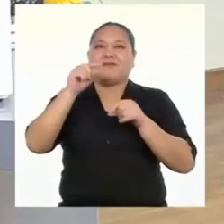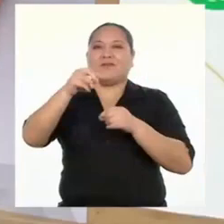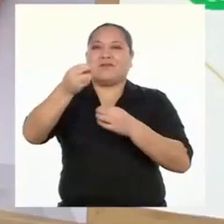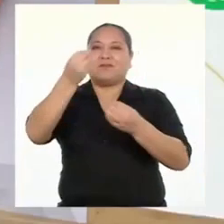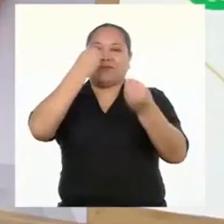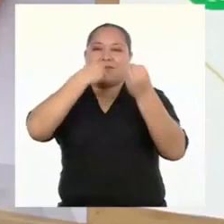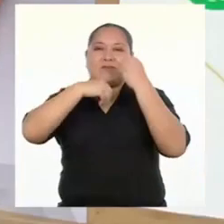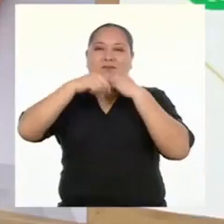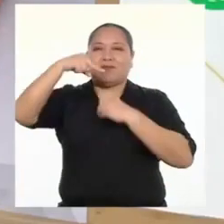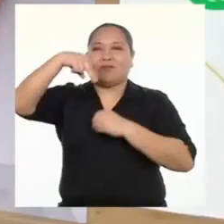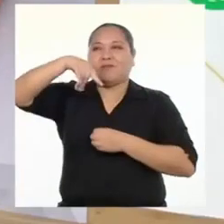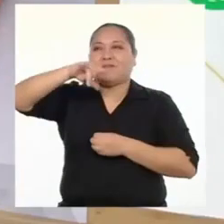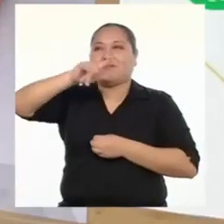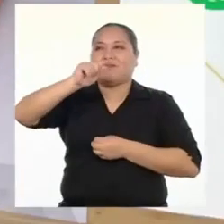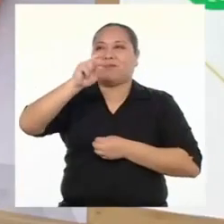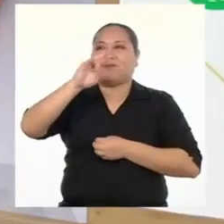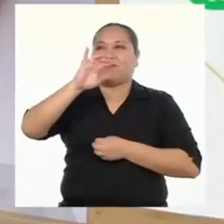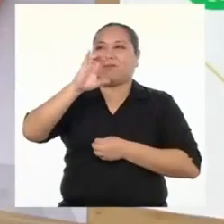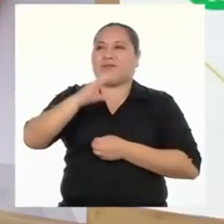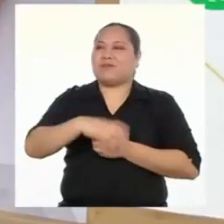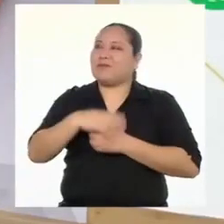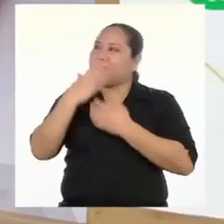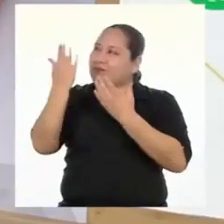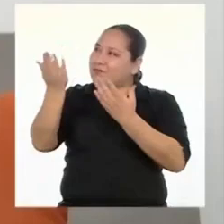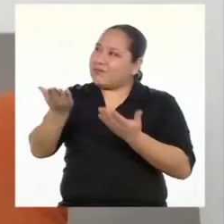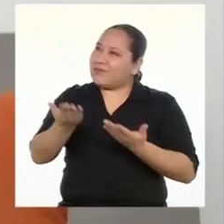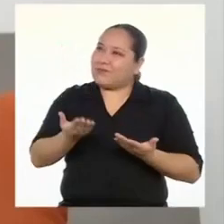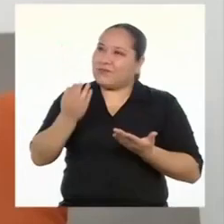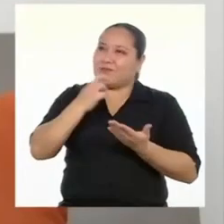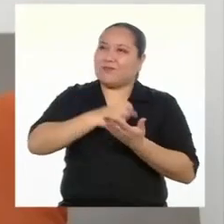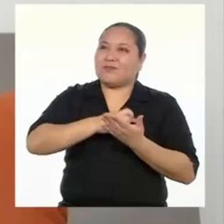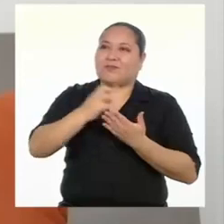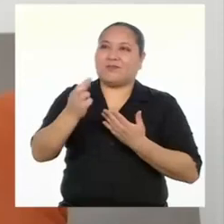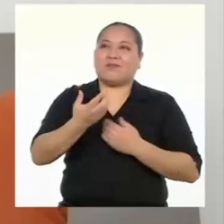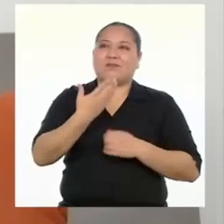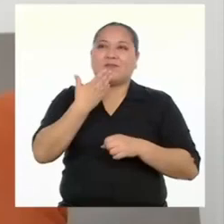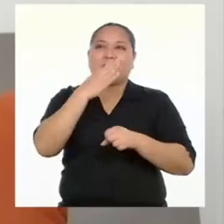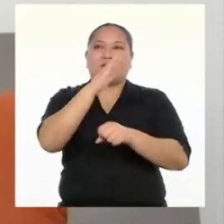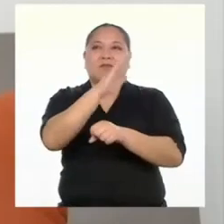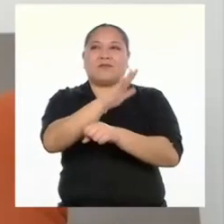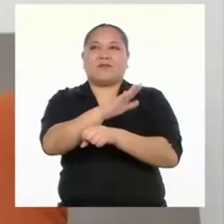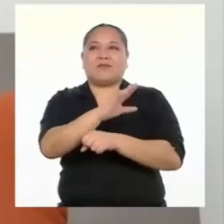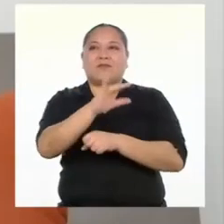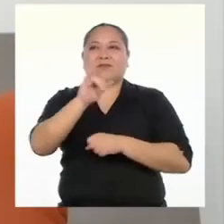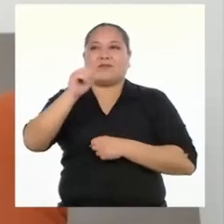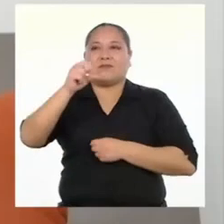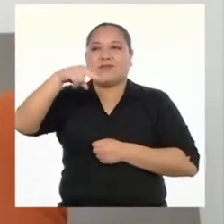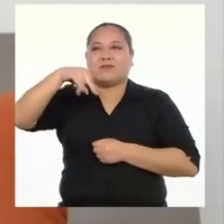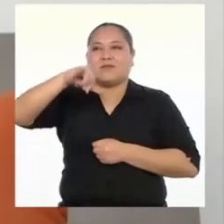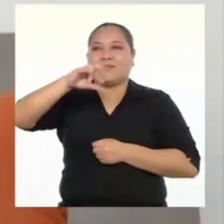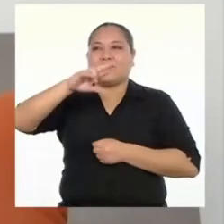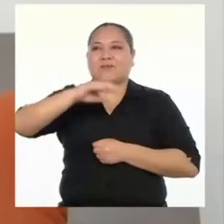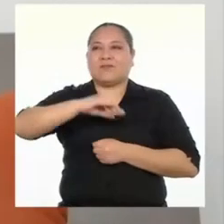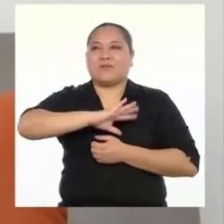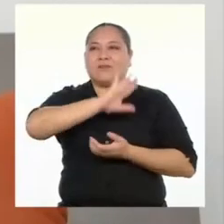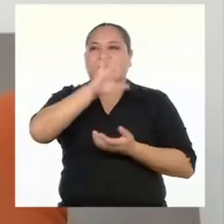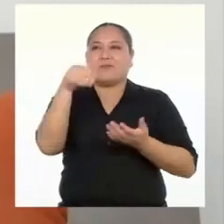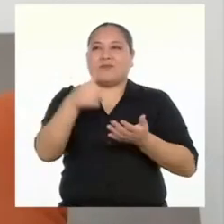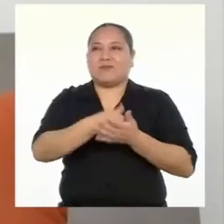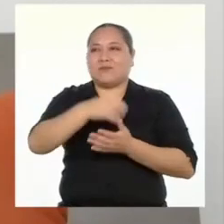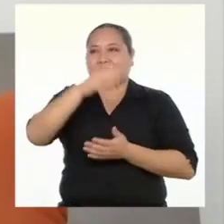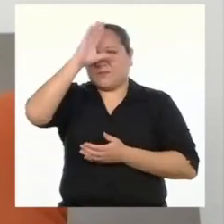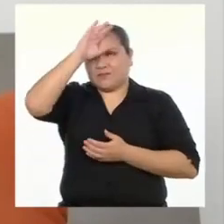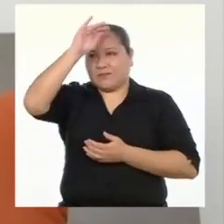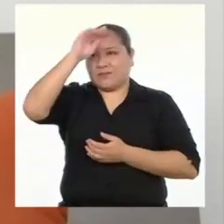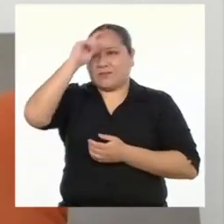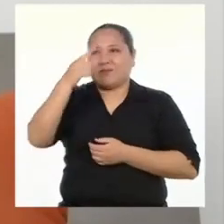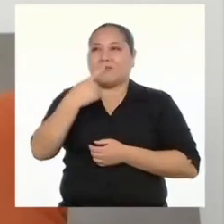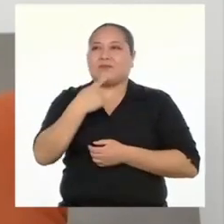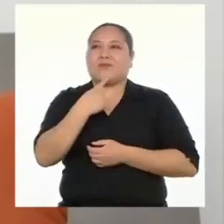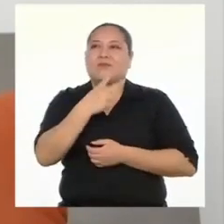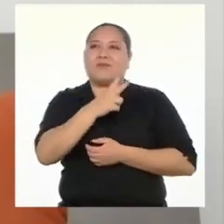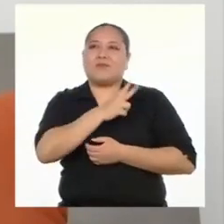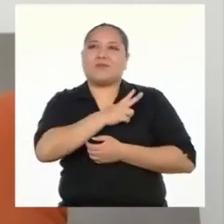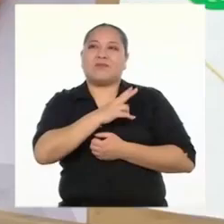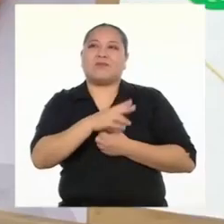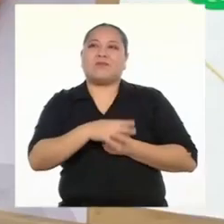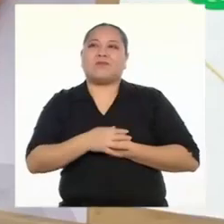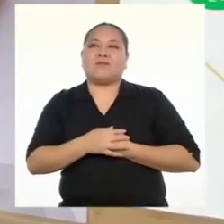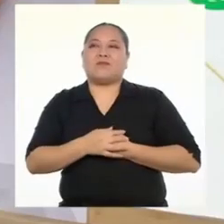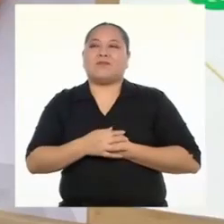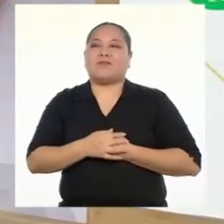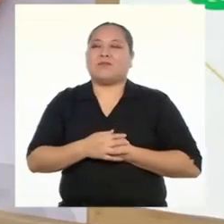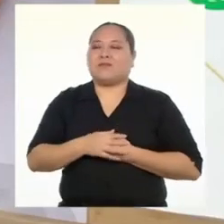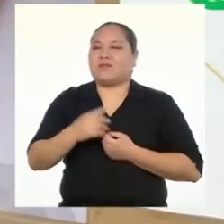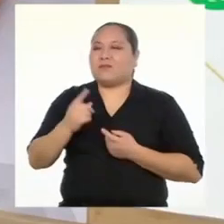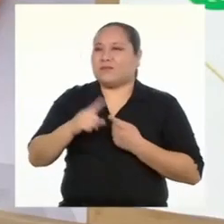nutrición. ¡Bienvenido al programa! Buenas tardes, Yanira, y a todas las chicas y chicos del segundo año de